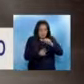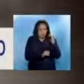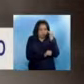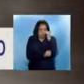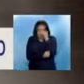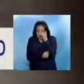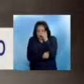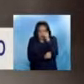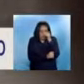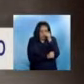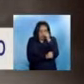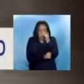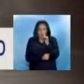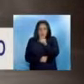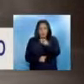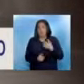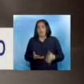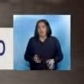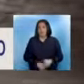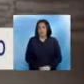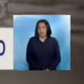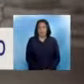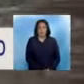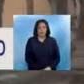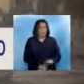grabó estas imágenes.